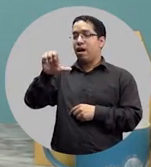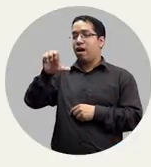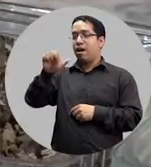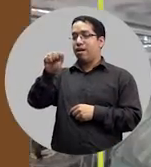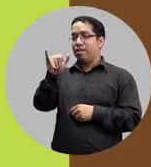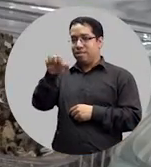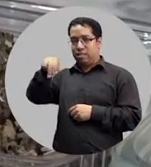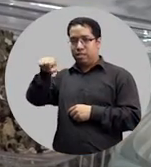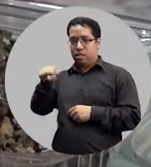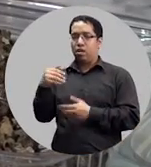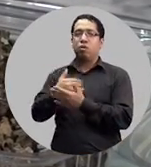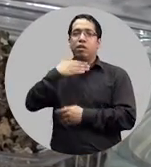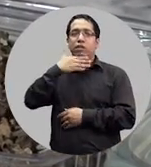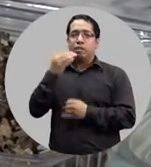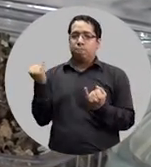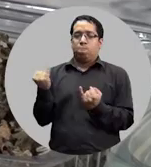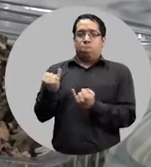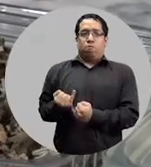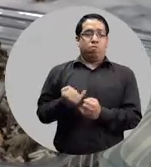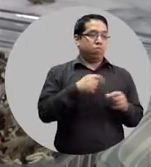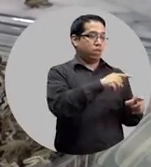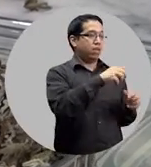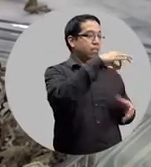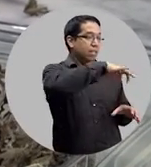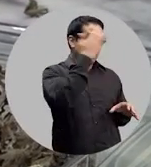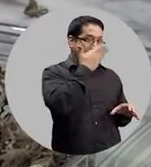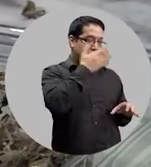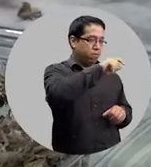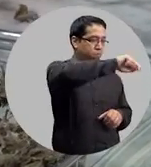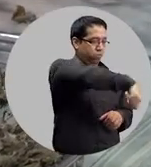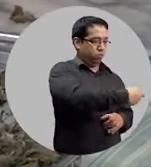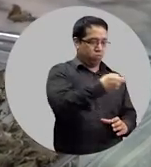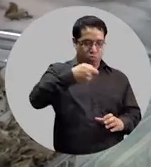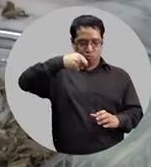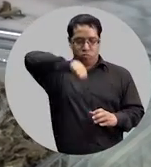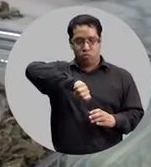grasa. 1 cucharada de té negro